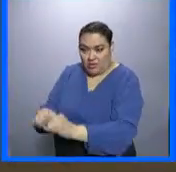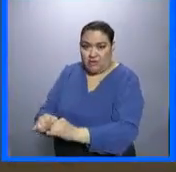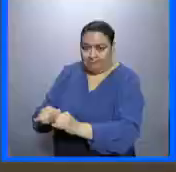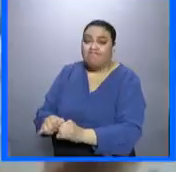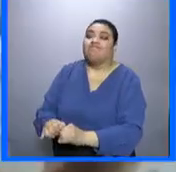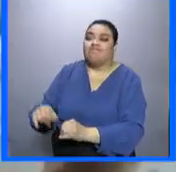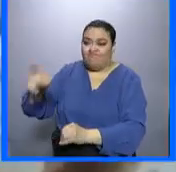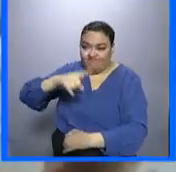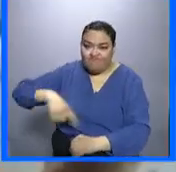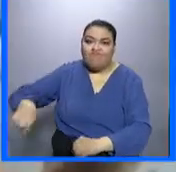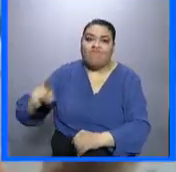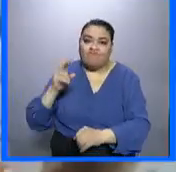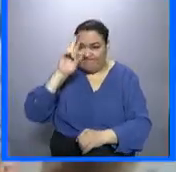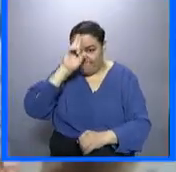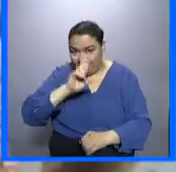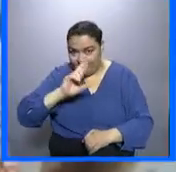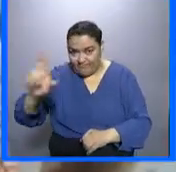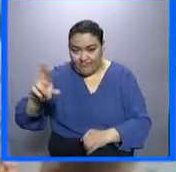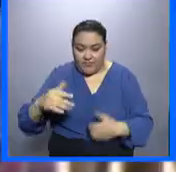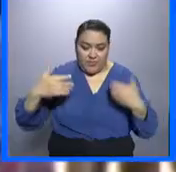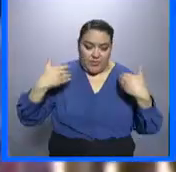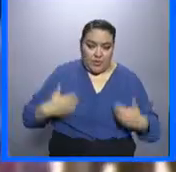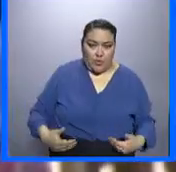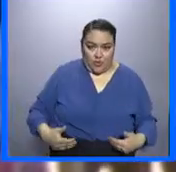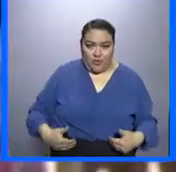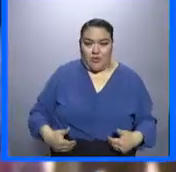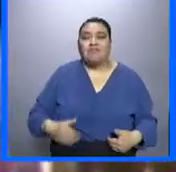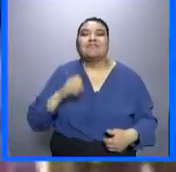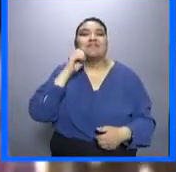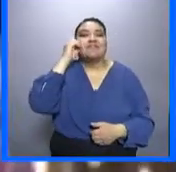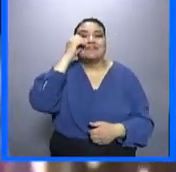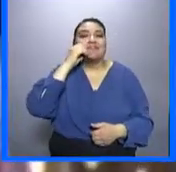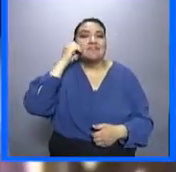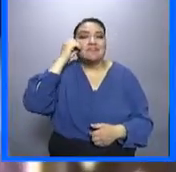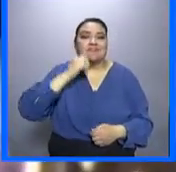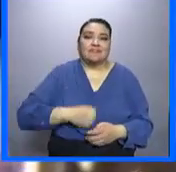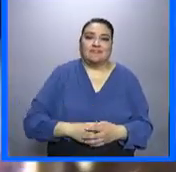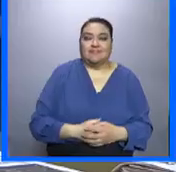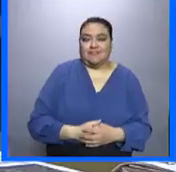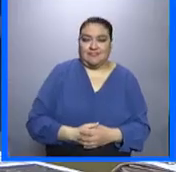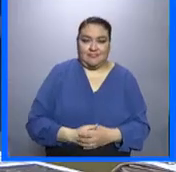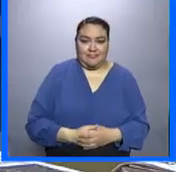de quienes las conforman. Para Plural TV, Óscar González.